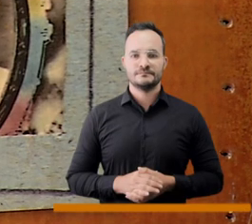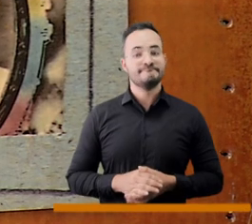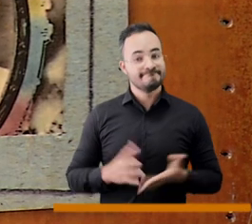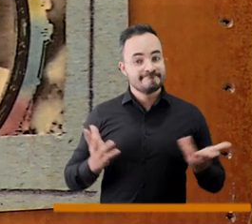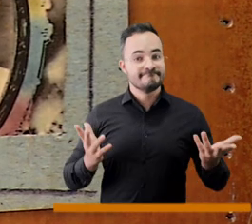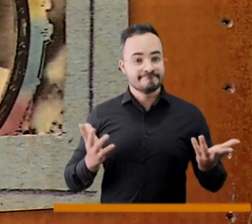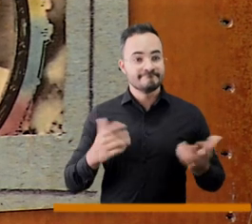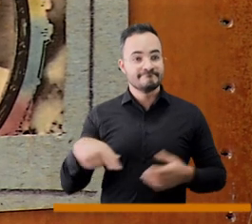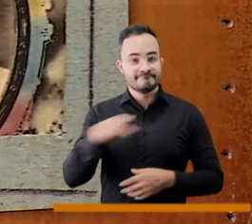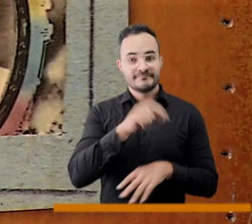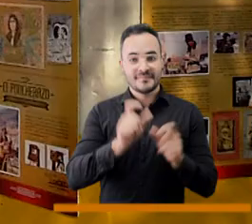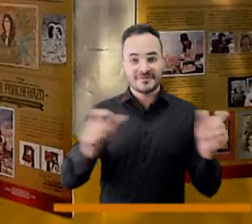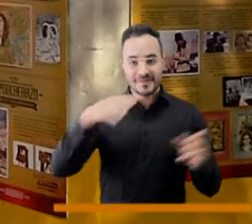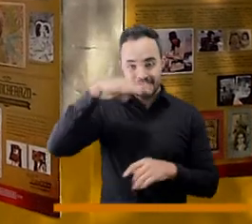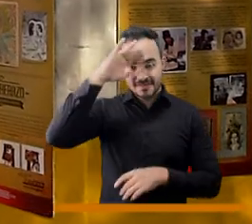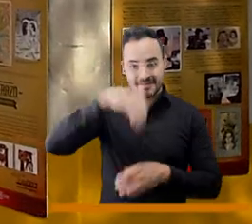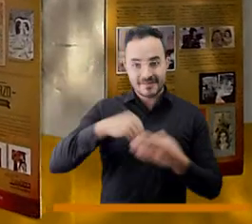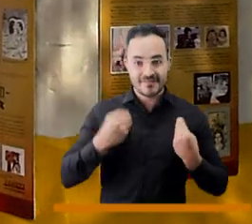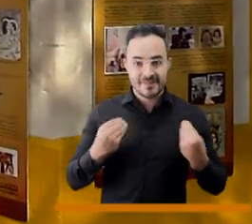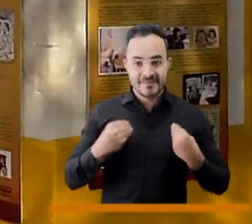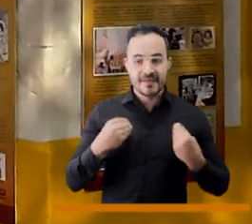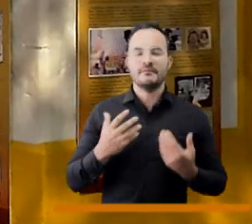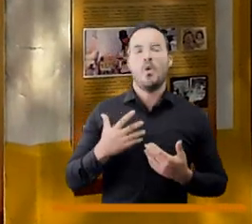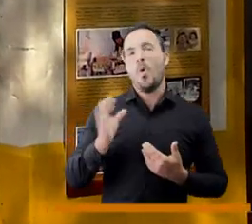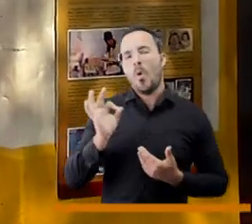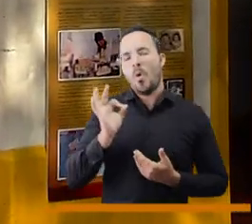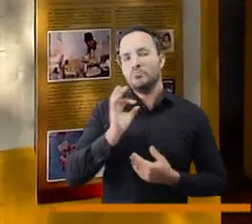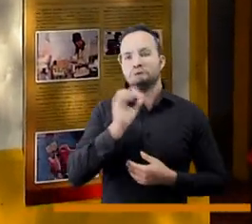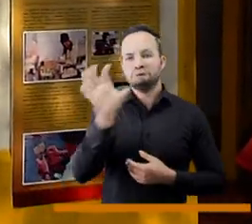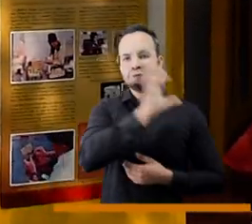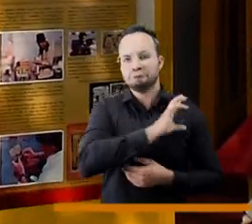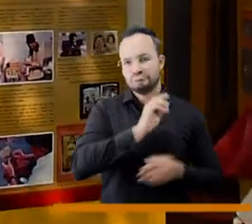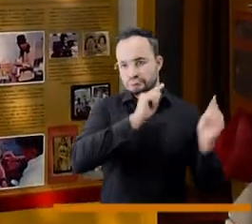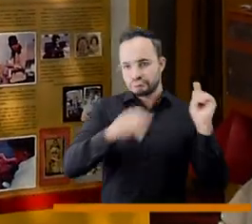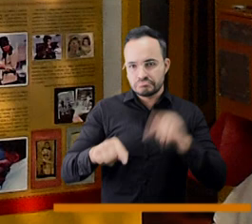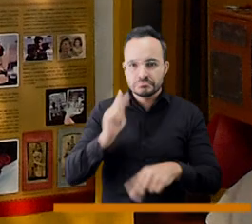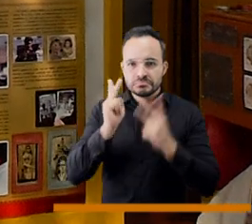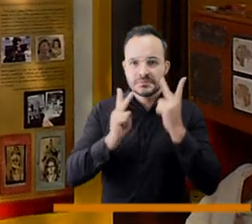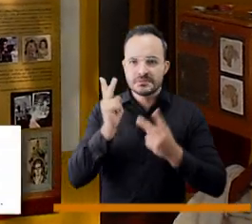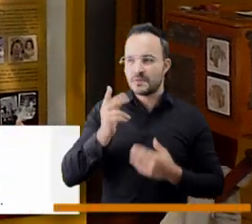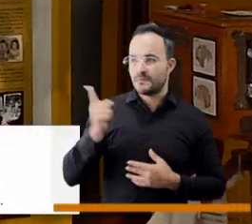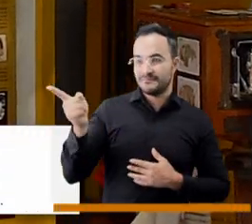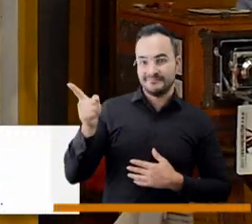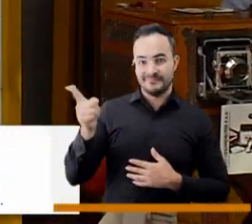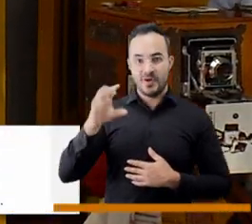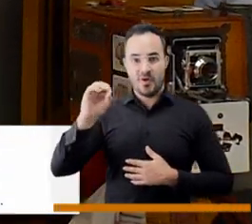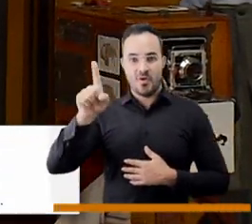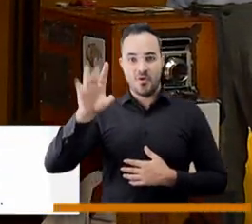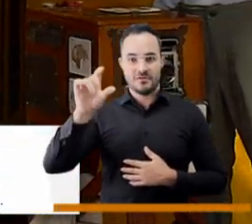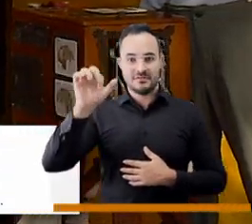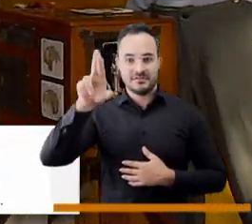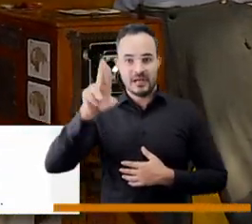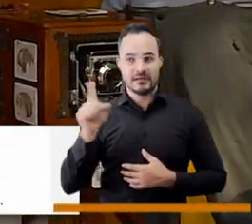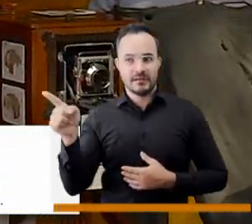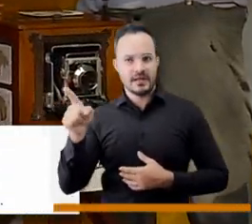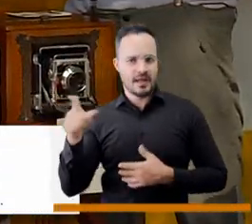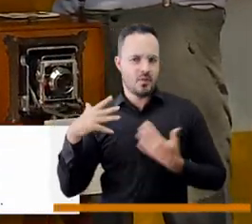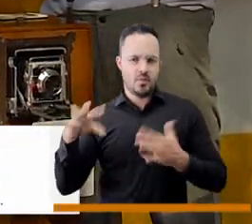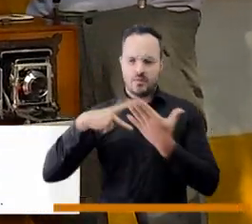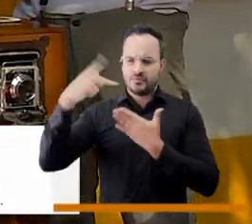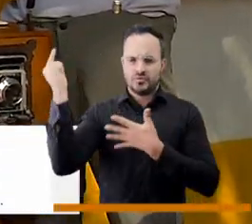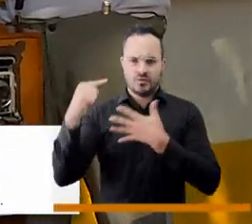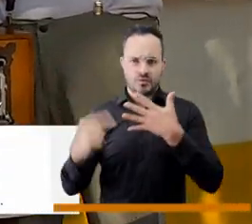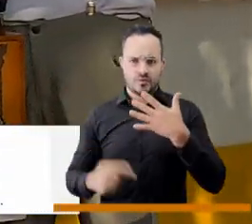ponchados. Así han quedado muchos medellinenses y visitantes de la ciudad en los distintos lentes de Óscar Botero, quien con sus